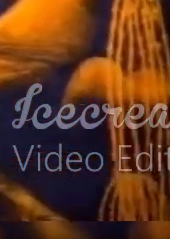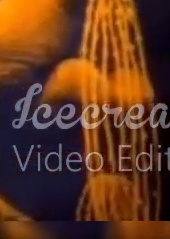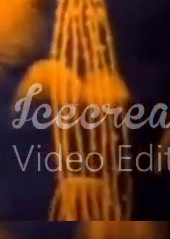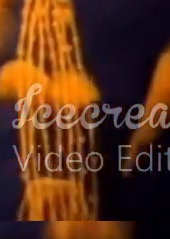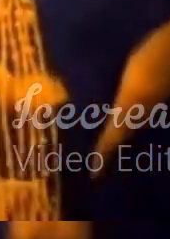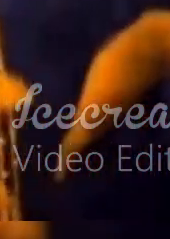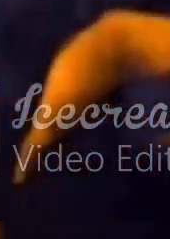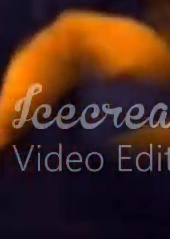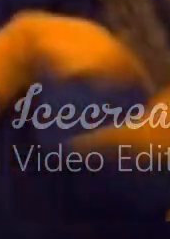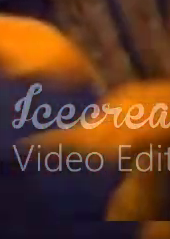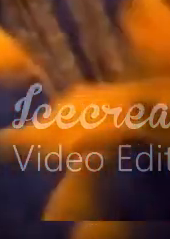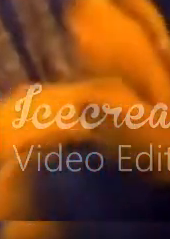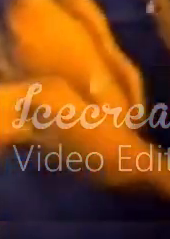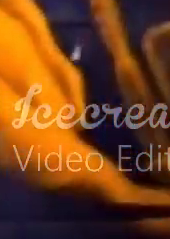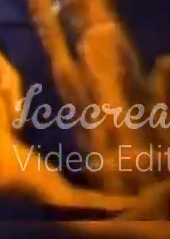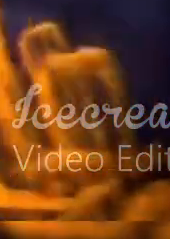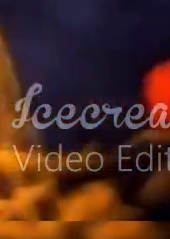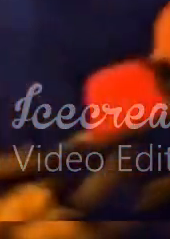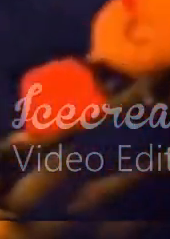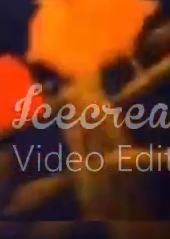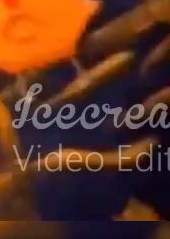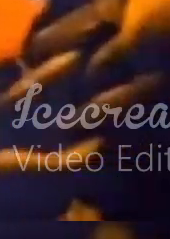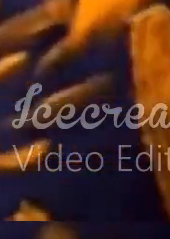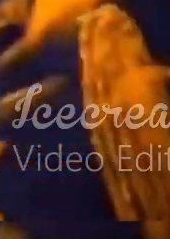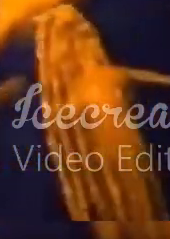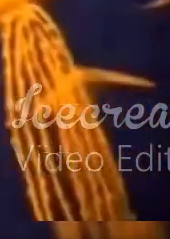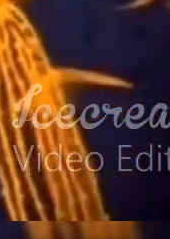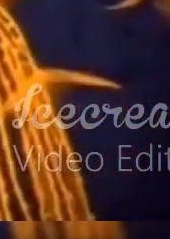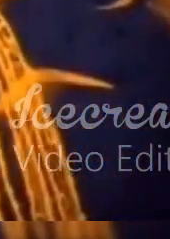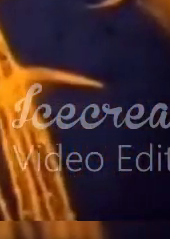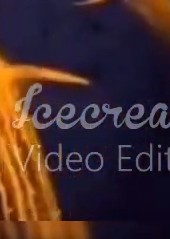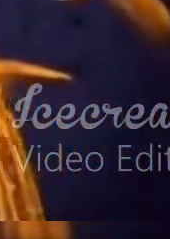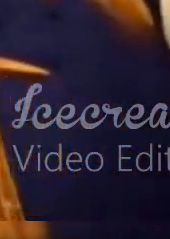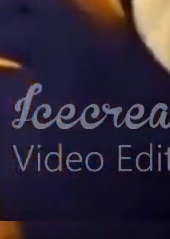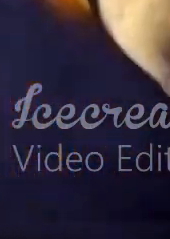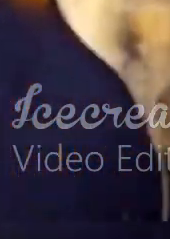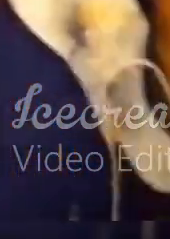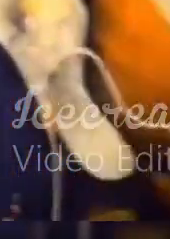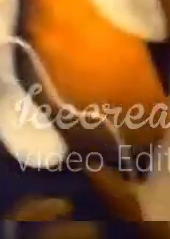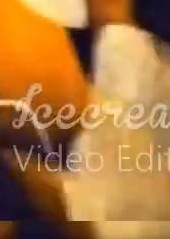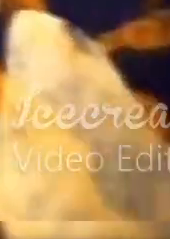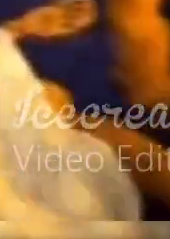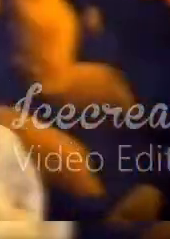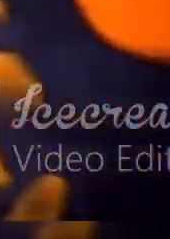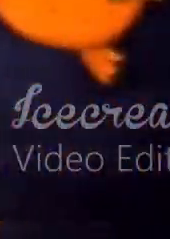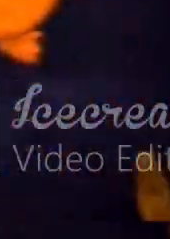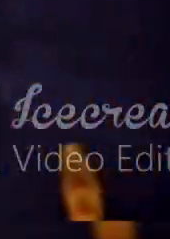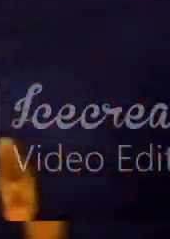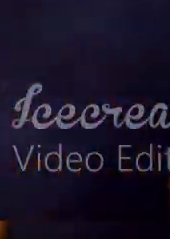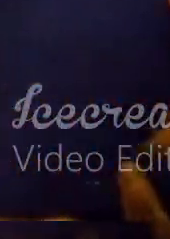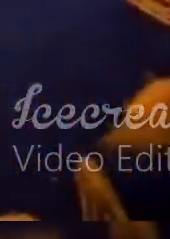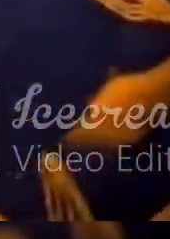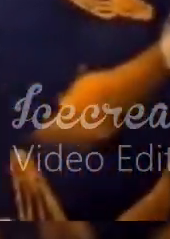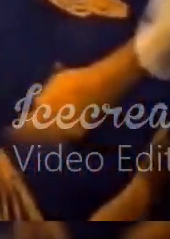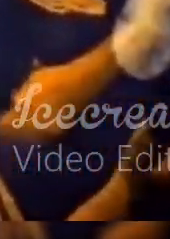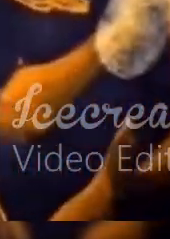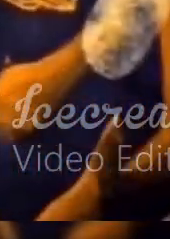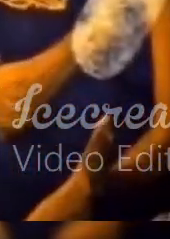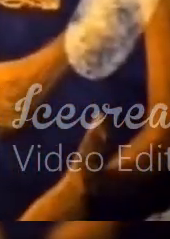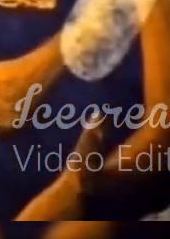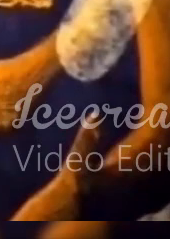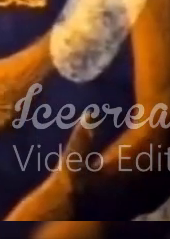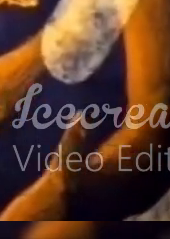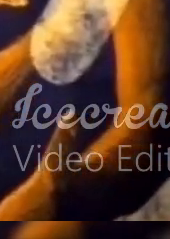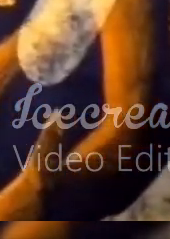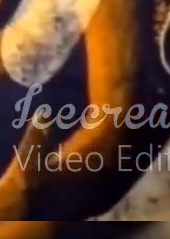amago awe akanonoka. Unelibeha ukauba tu barrio masajibe baka atapicha eji. Unelibeha